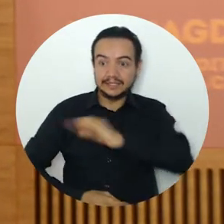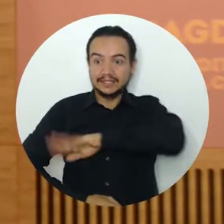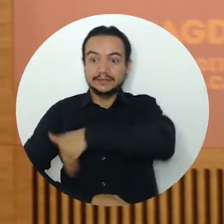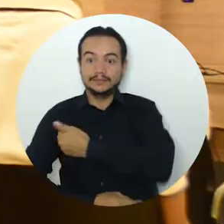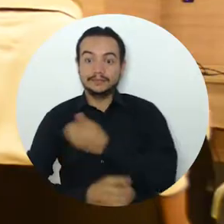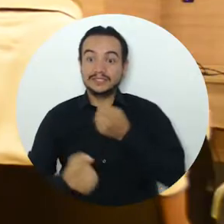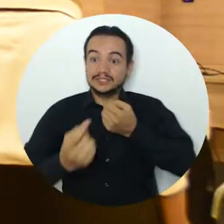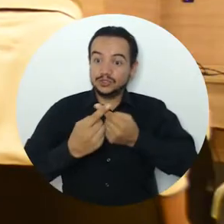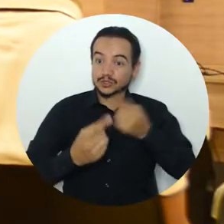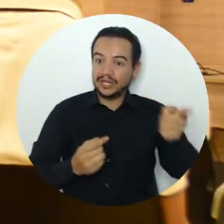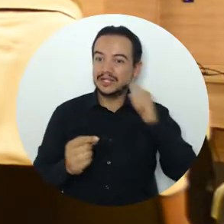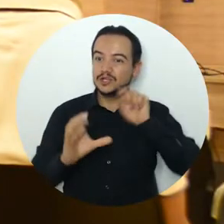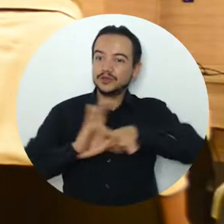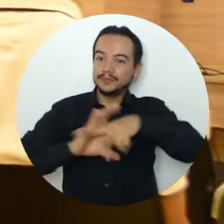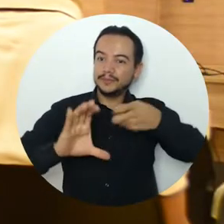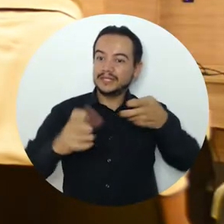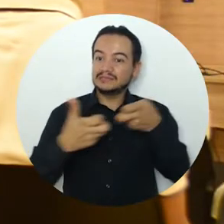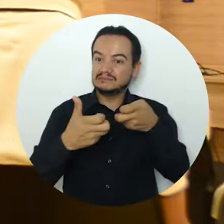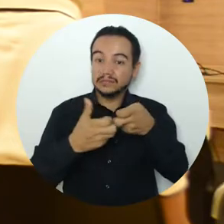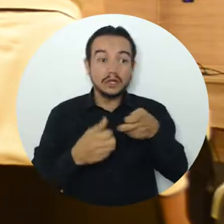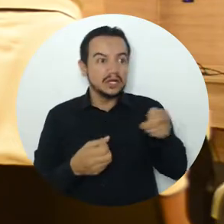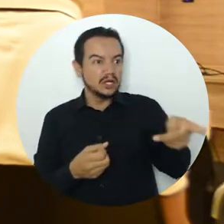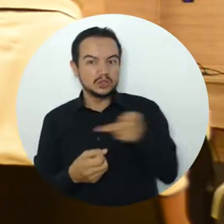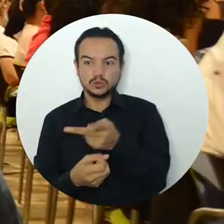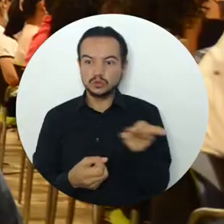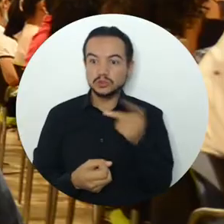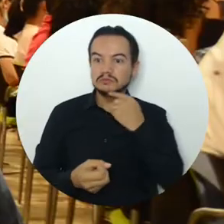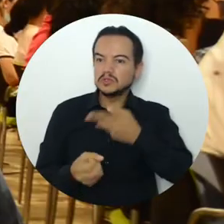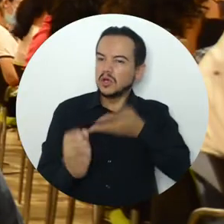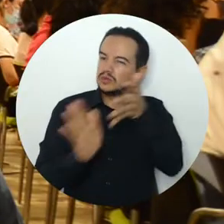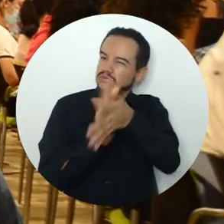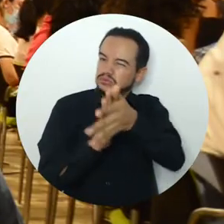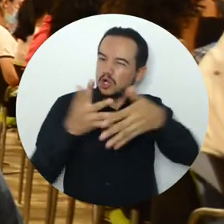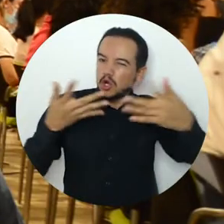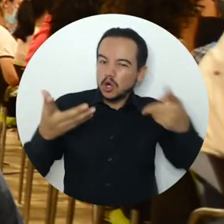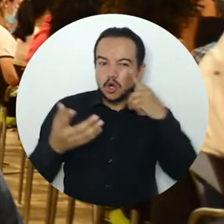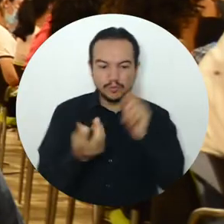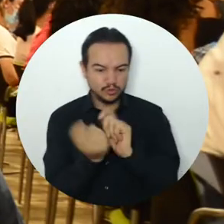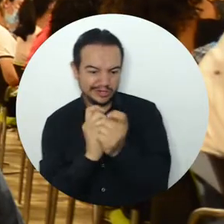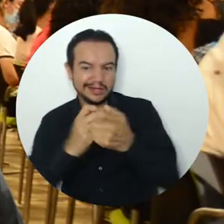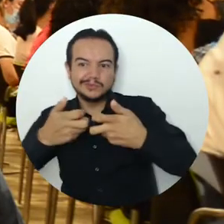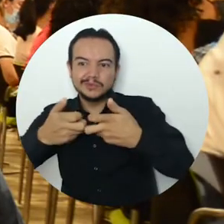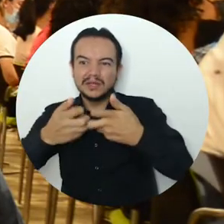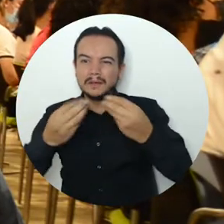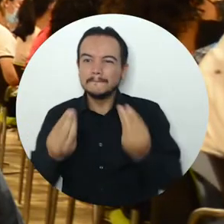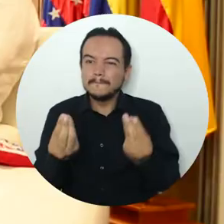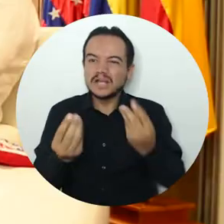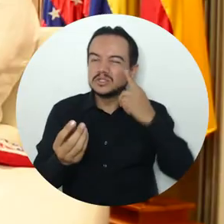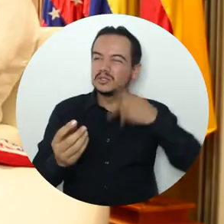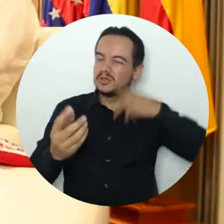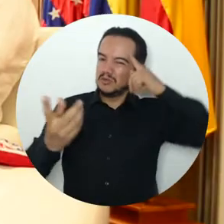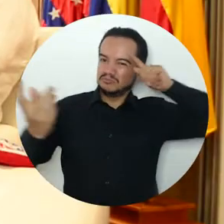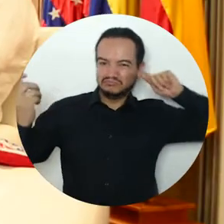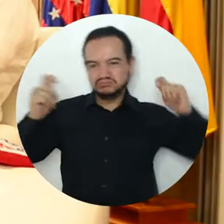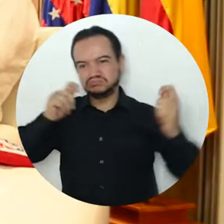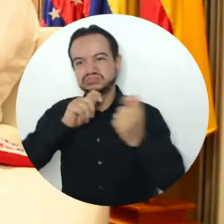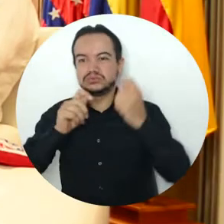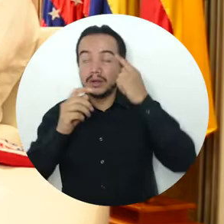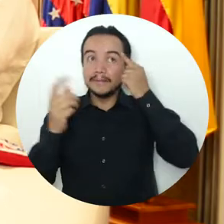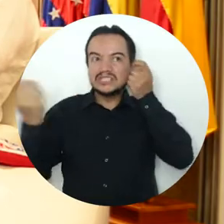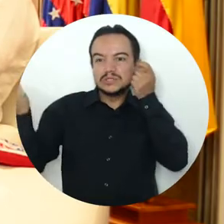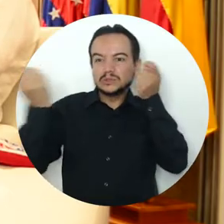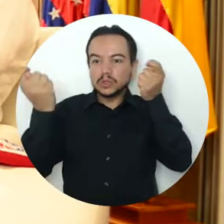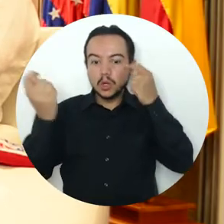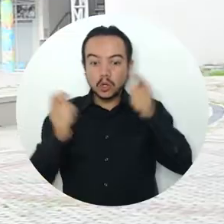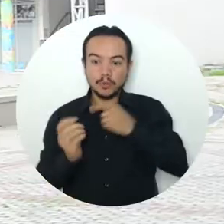Amílcar Acosta, quienes abordaron los cambios inminentes a nivel mundial y la necesidad de desarrollar alternativas incluyentes y sostenibles en beneficio